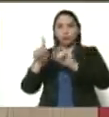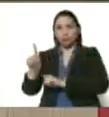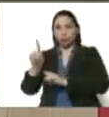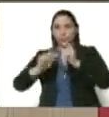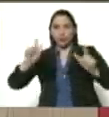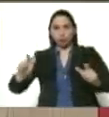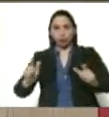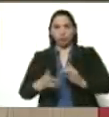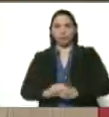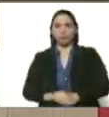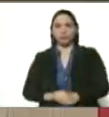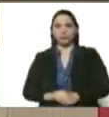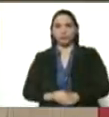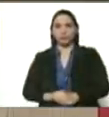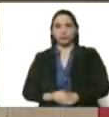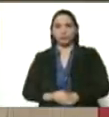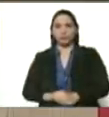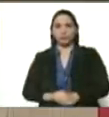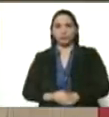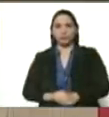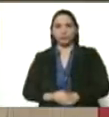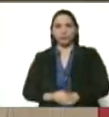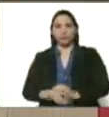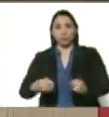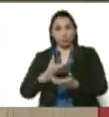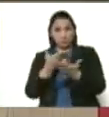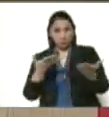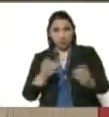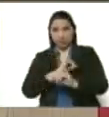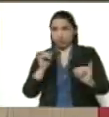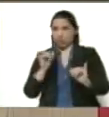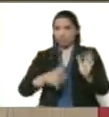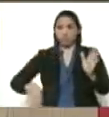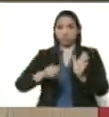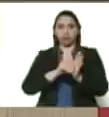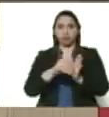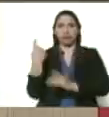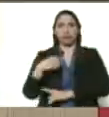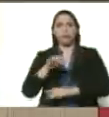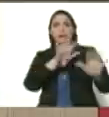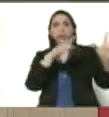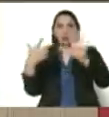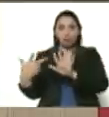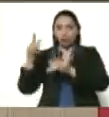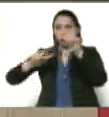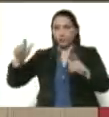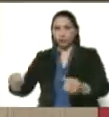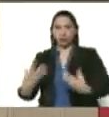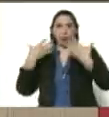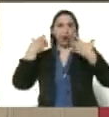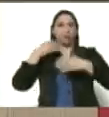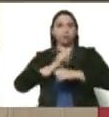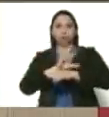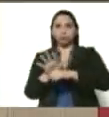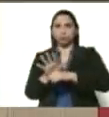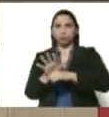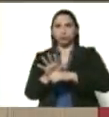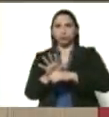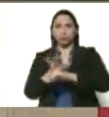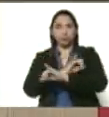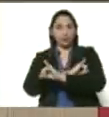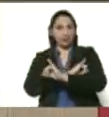25.861 venezolanos y venezolanas. Y de esos que han regresado, tenemos 18 casos